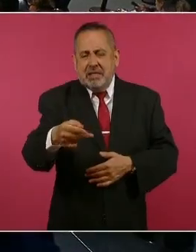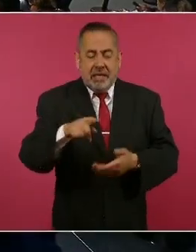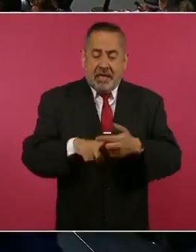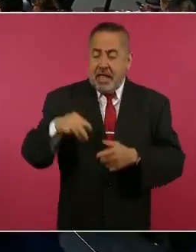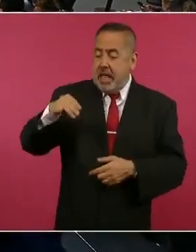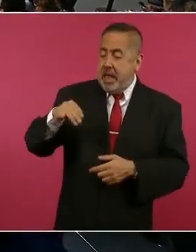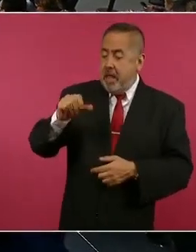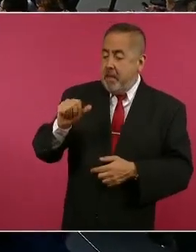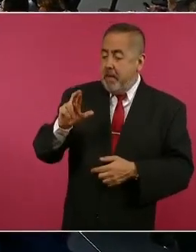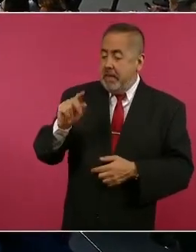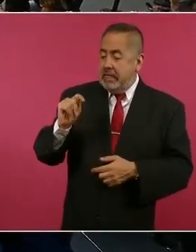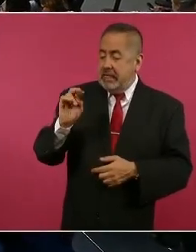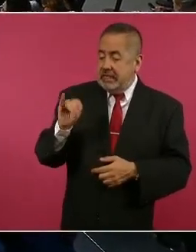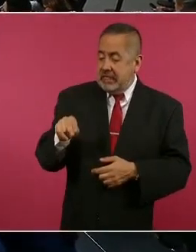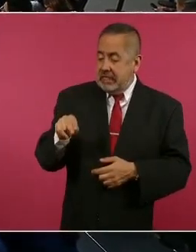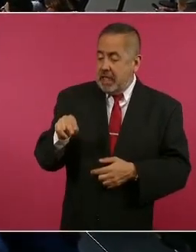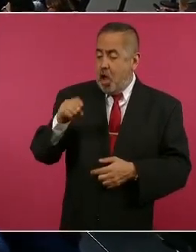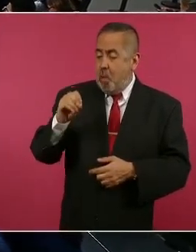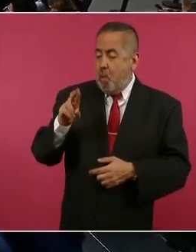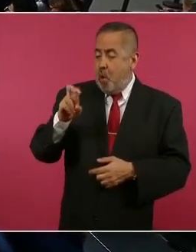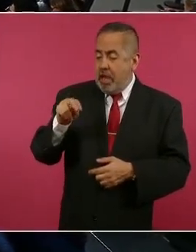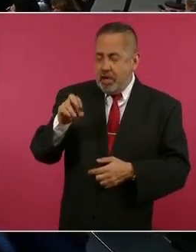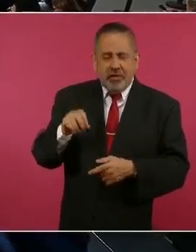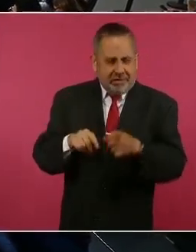Martín Moreno,